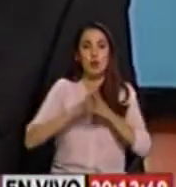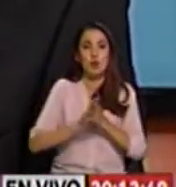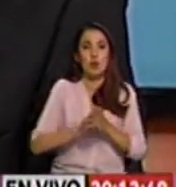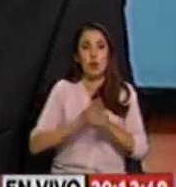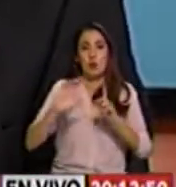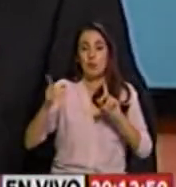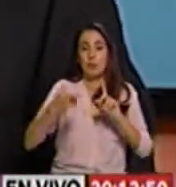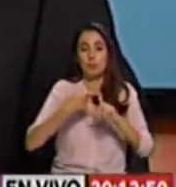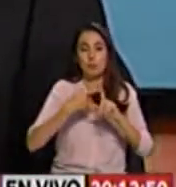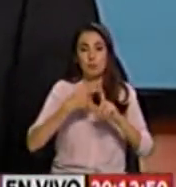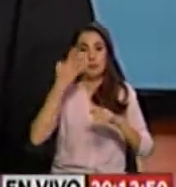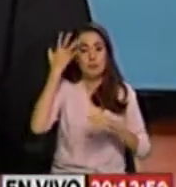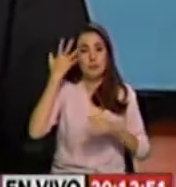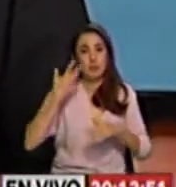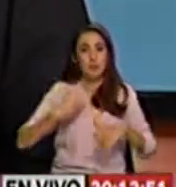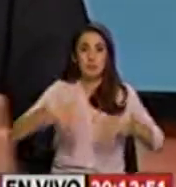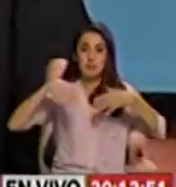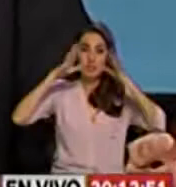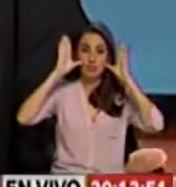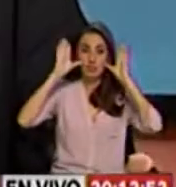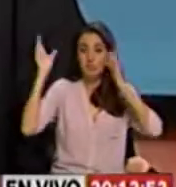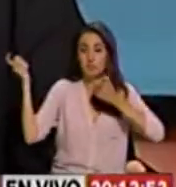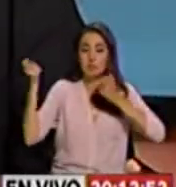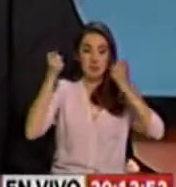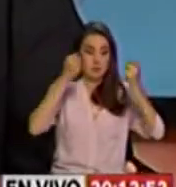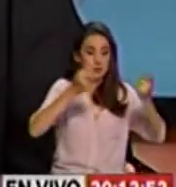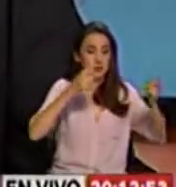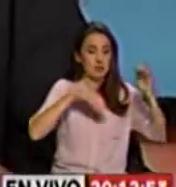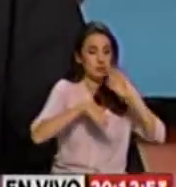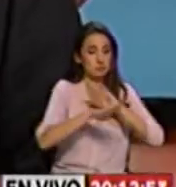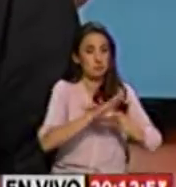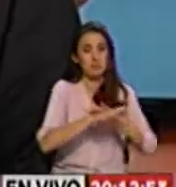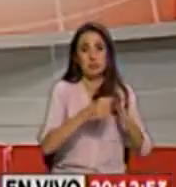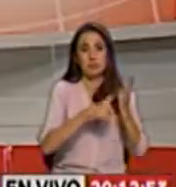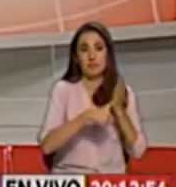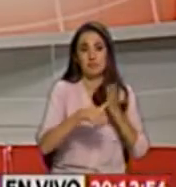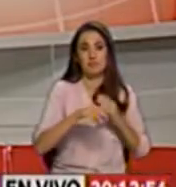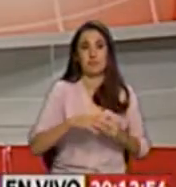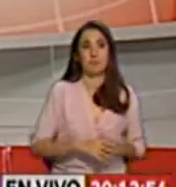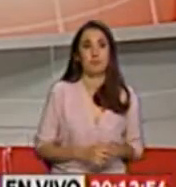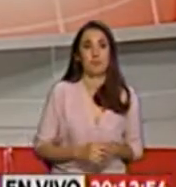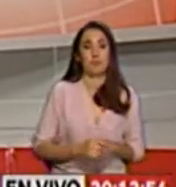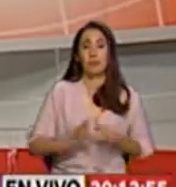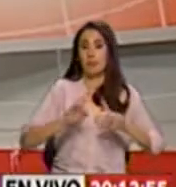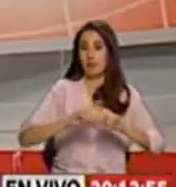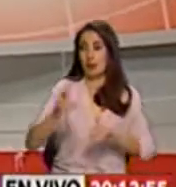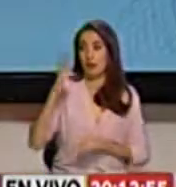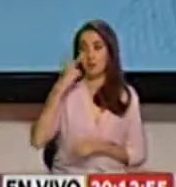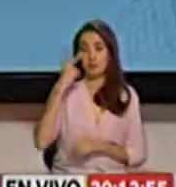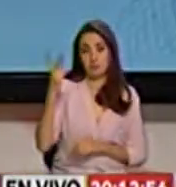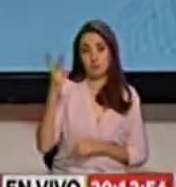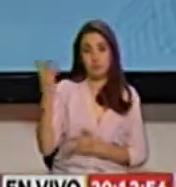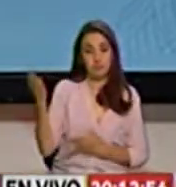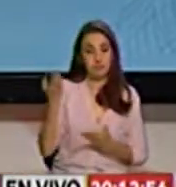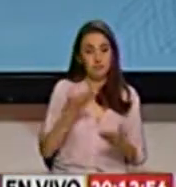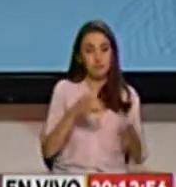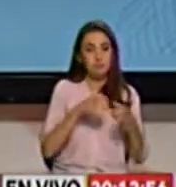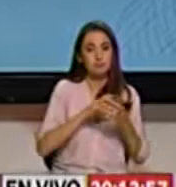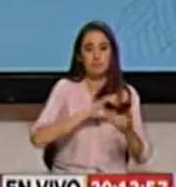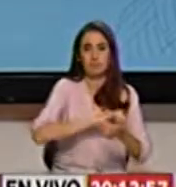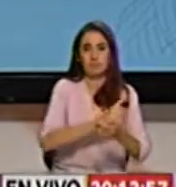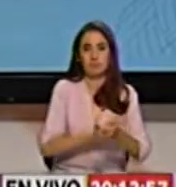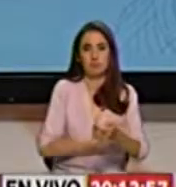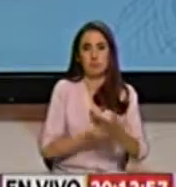a los primeros días de diciembre ya debemos pronunciarnos, si no entra por el Ministerio de la Ley. Pero vemos que hay una posición ahí muy crítica y muy fuerte por